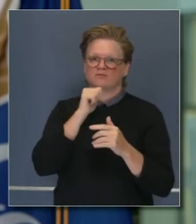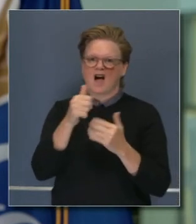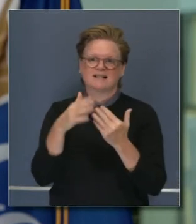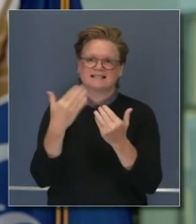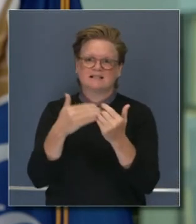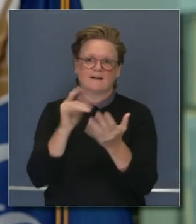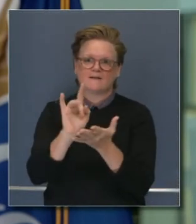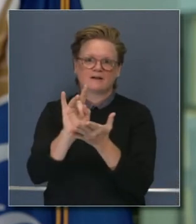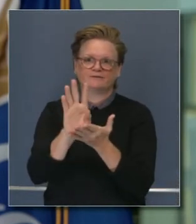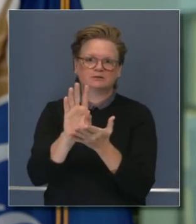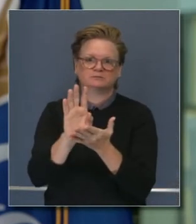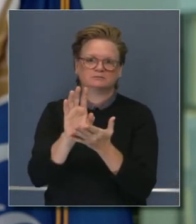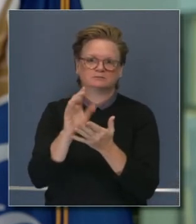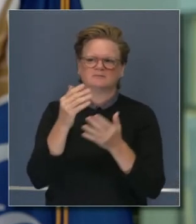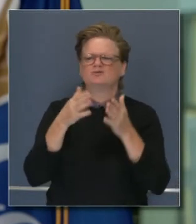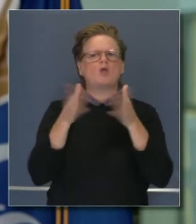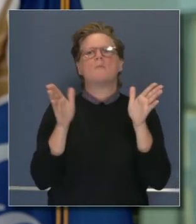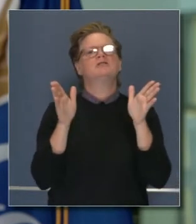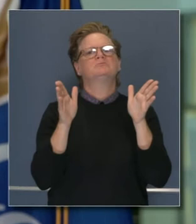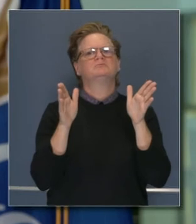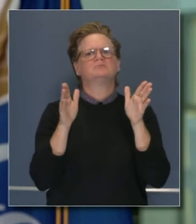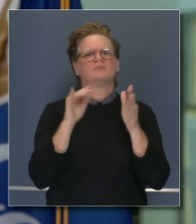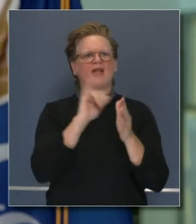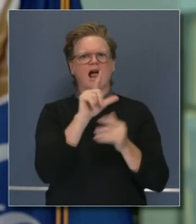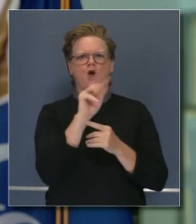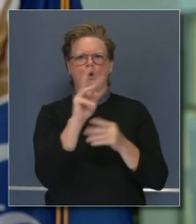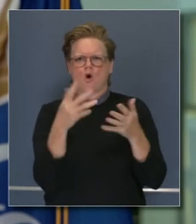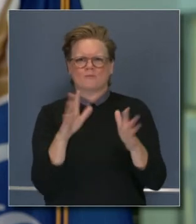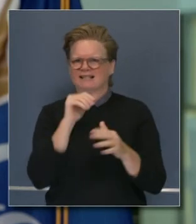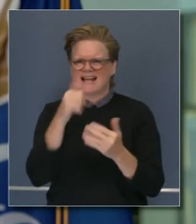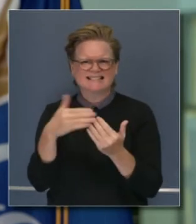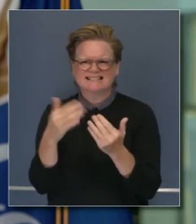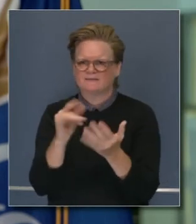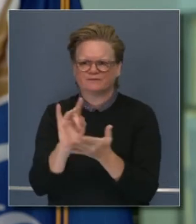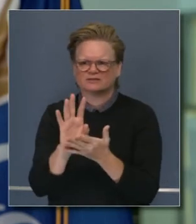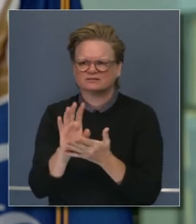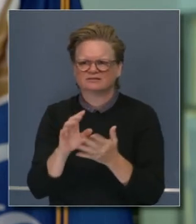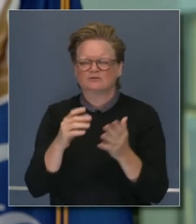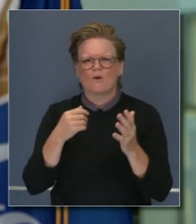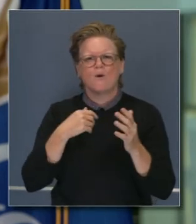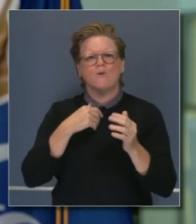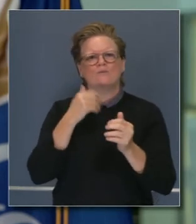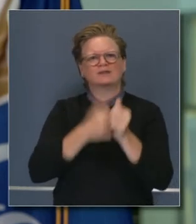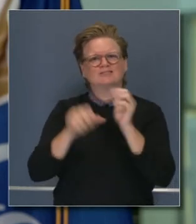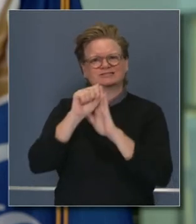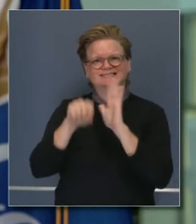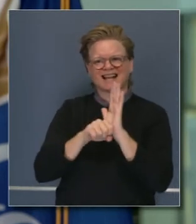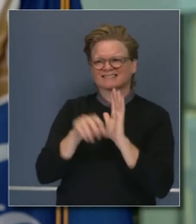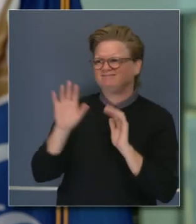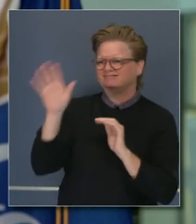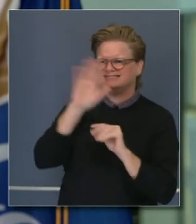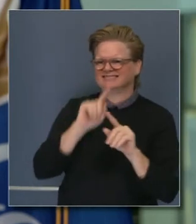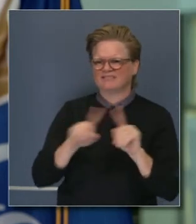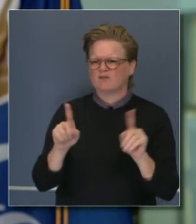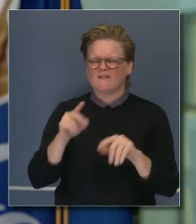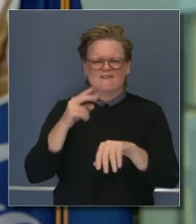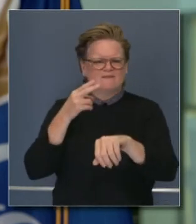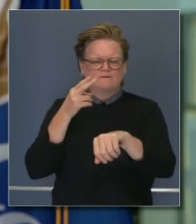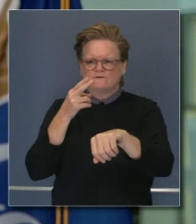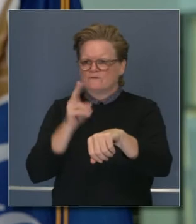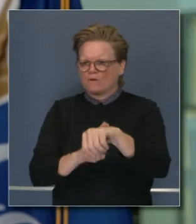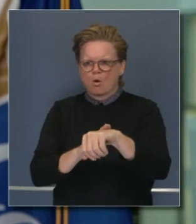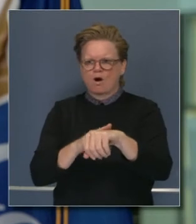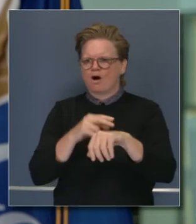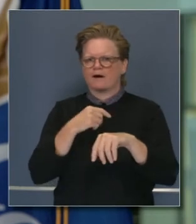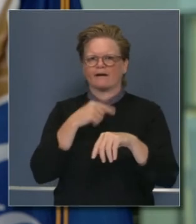en negociaciones muy difíciles. Creo que California realmente es líder en esto, comparado a muchos otros estados